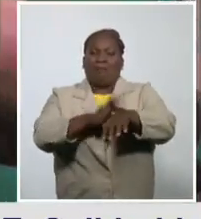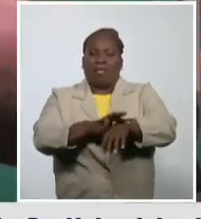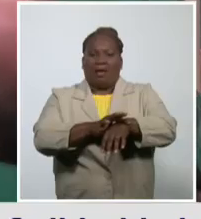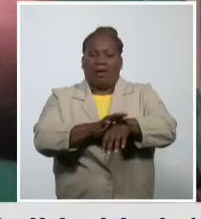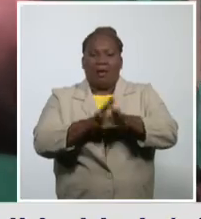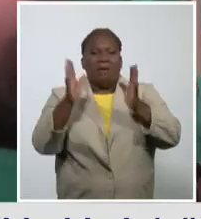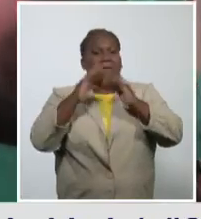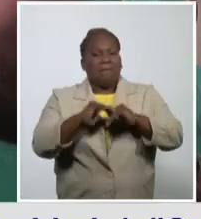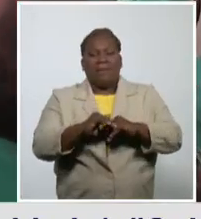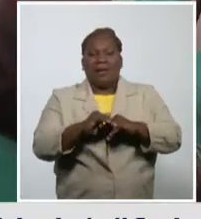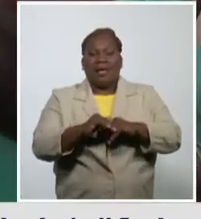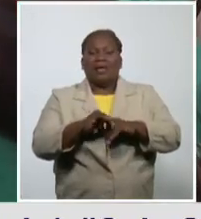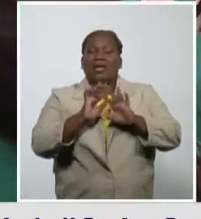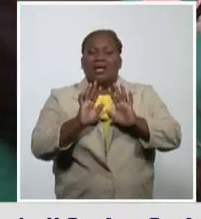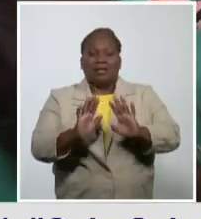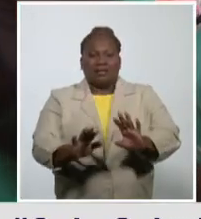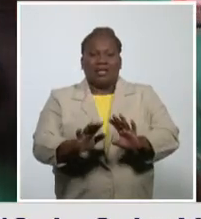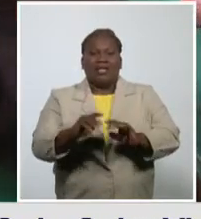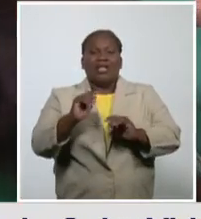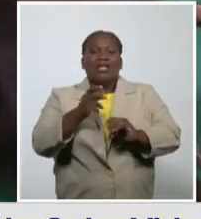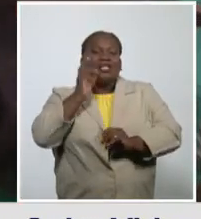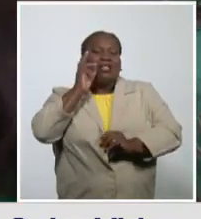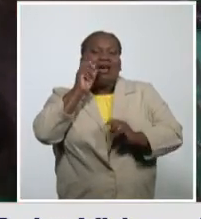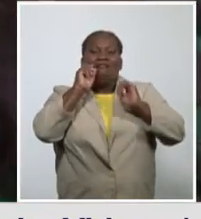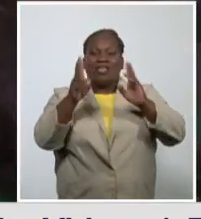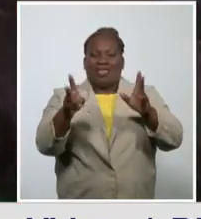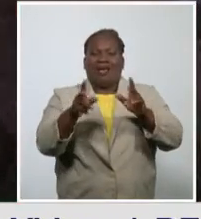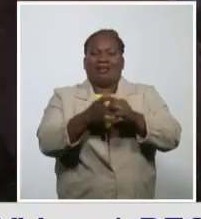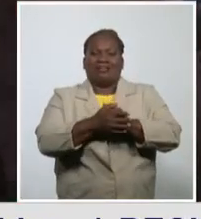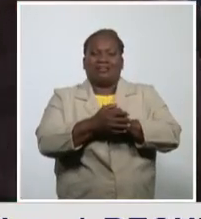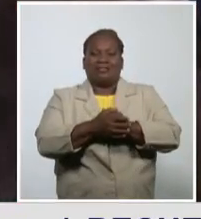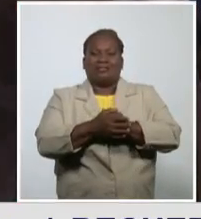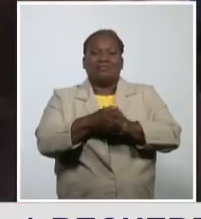a cada instante el sonido de la vida.